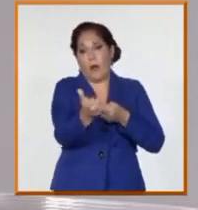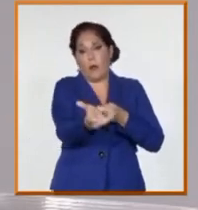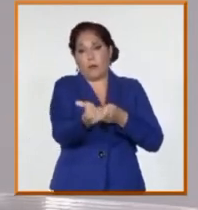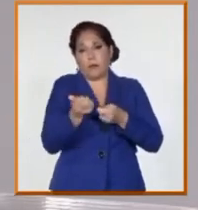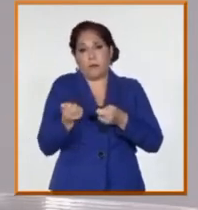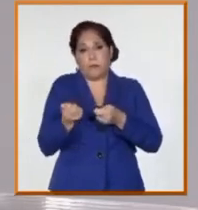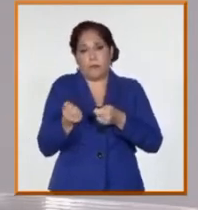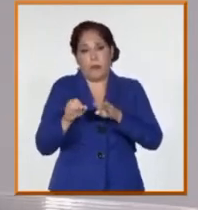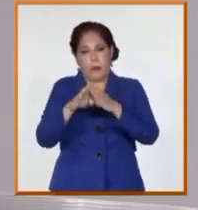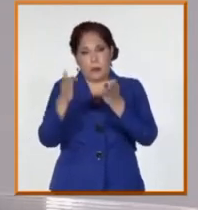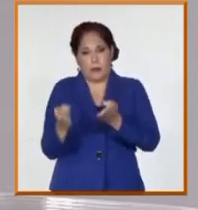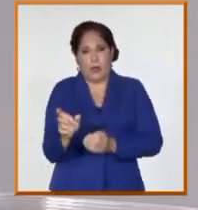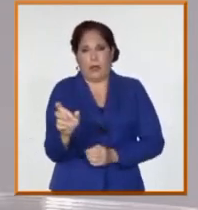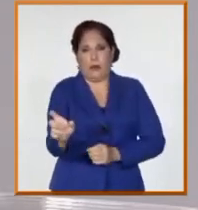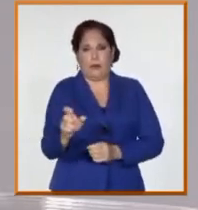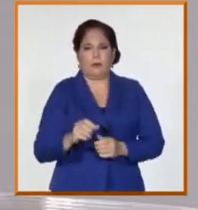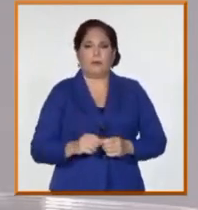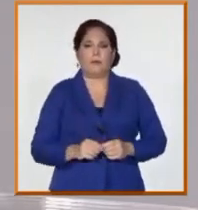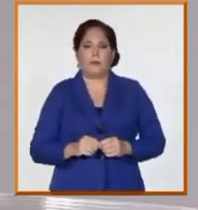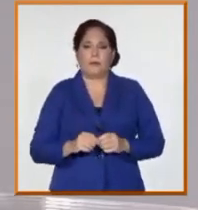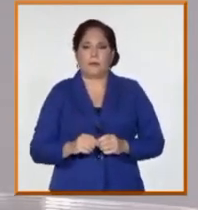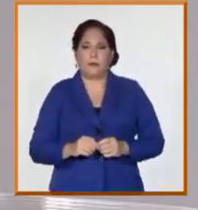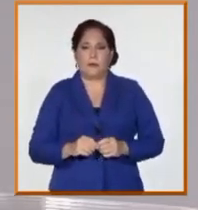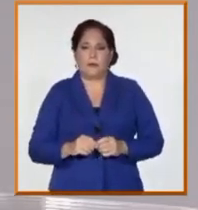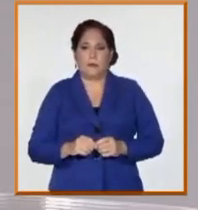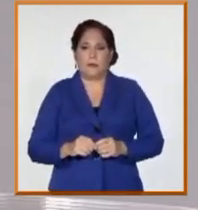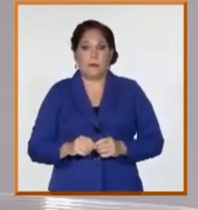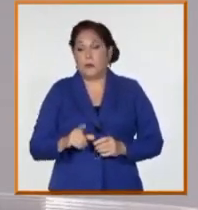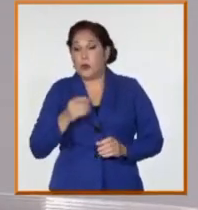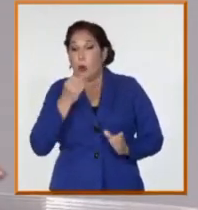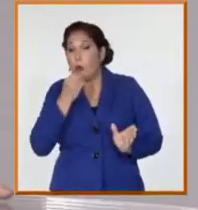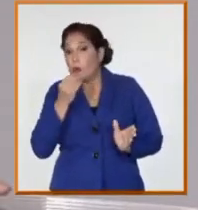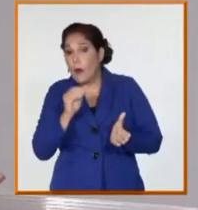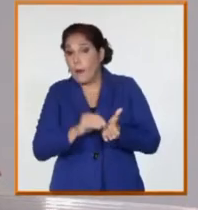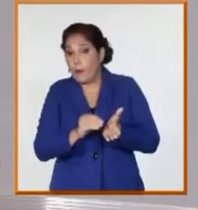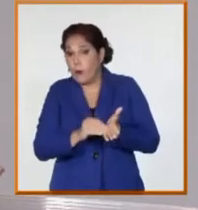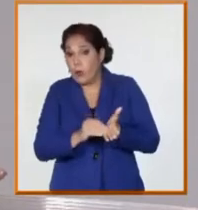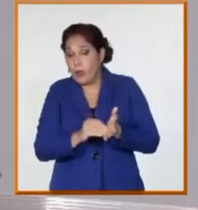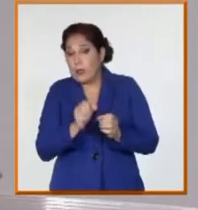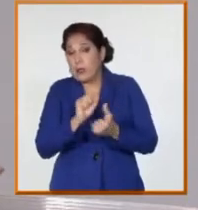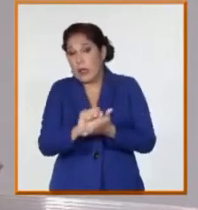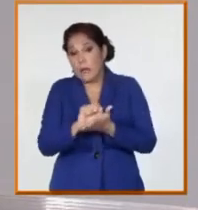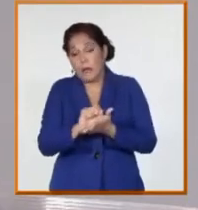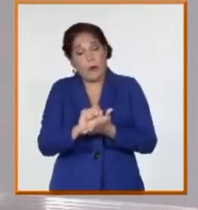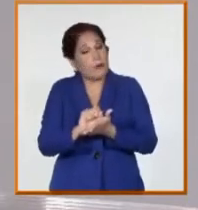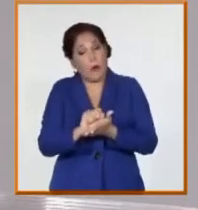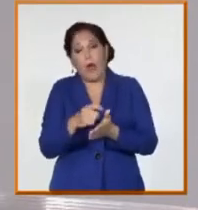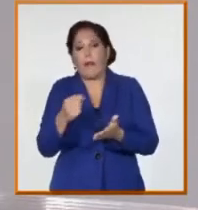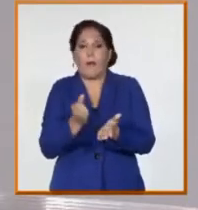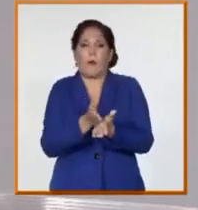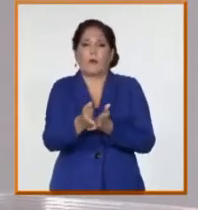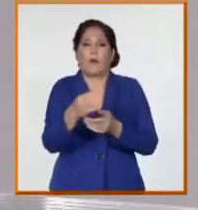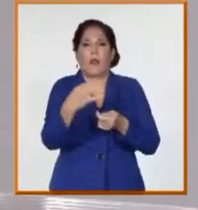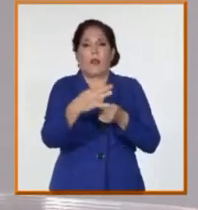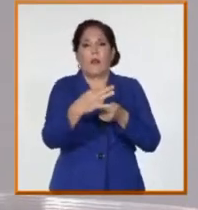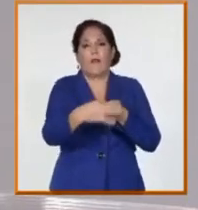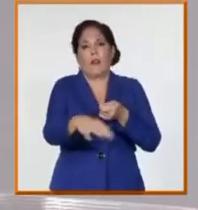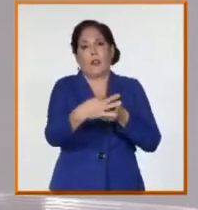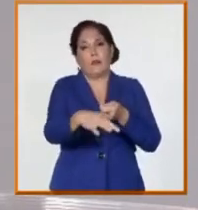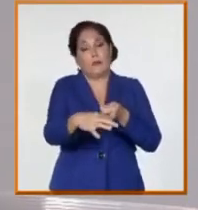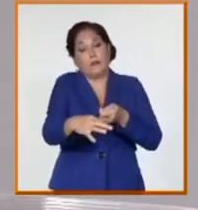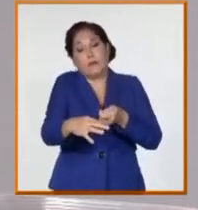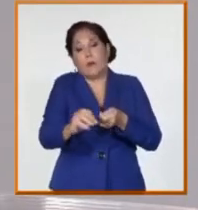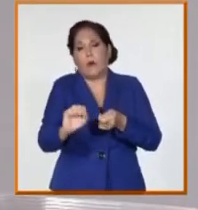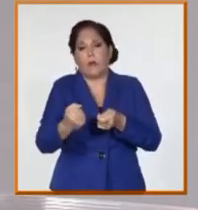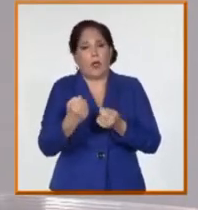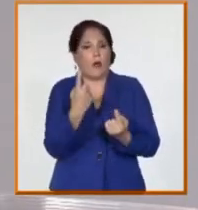el uso de esa caja extra donde no se puede implementar la caja extra estamos seguimos trabajando con el banco otras